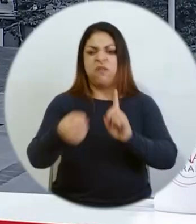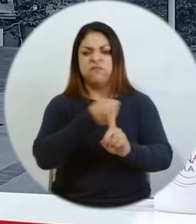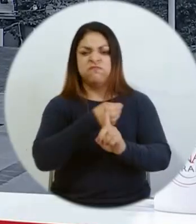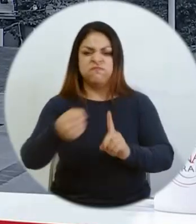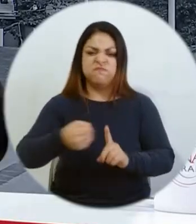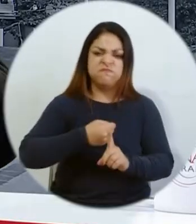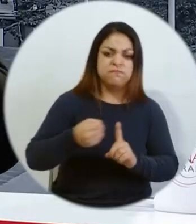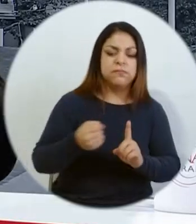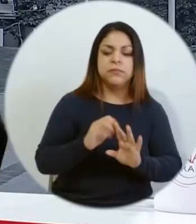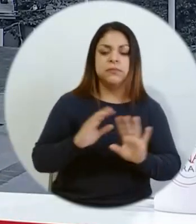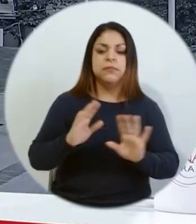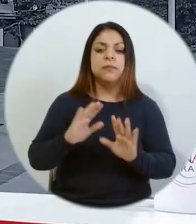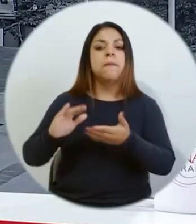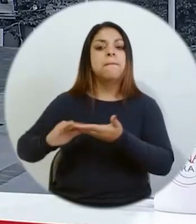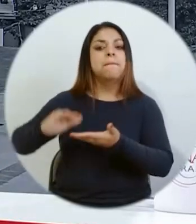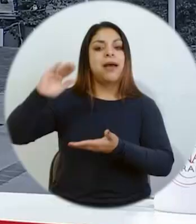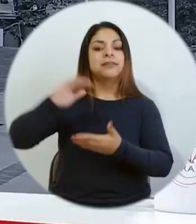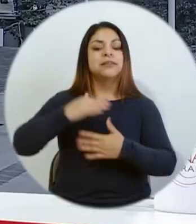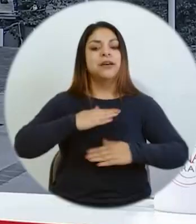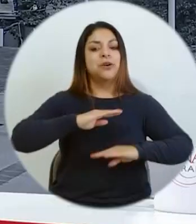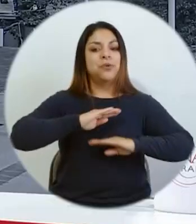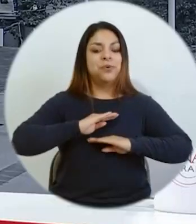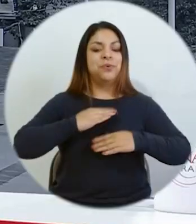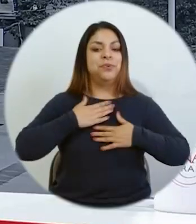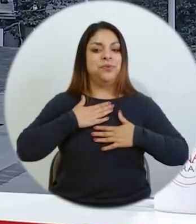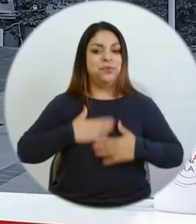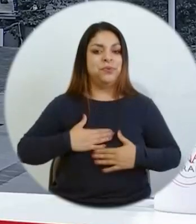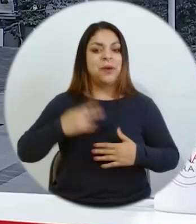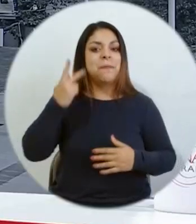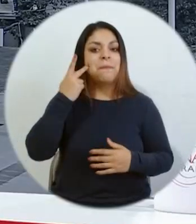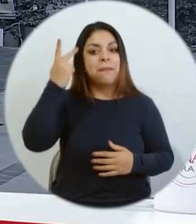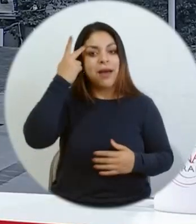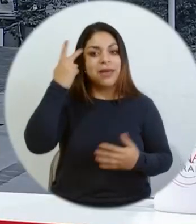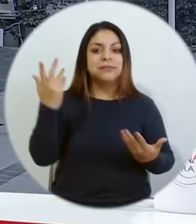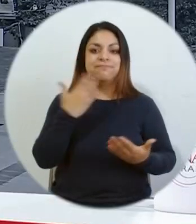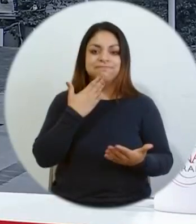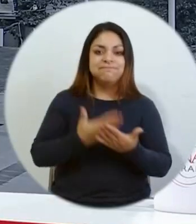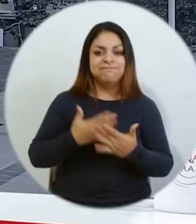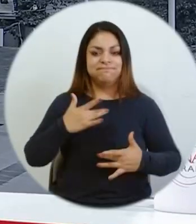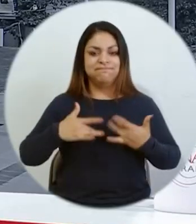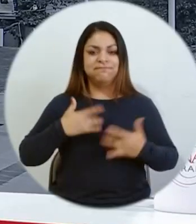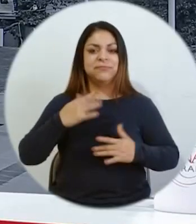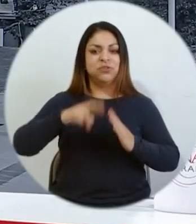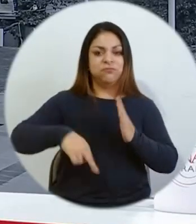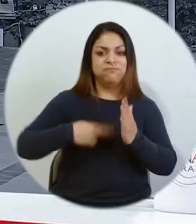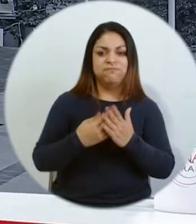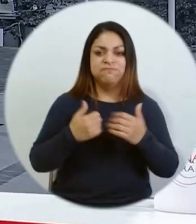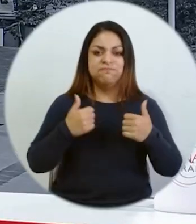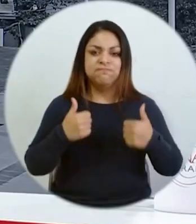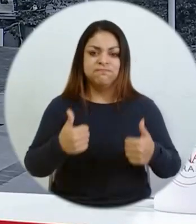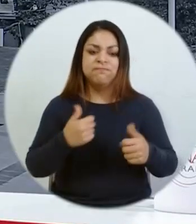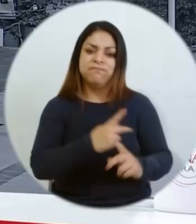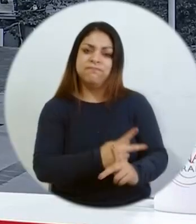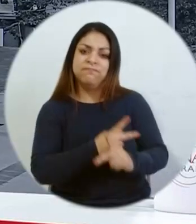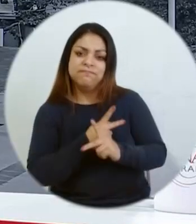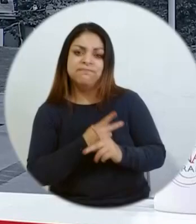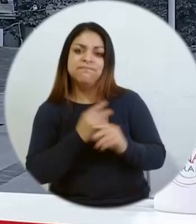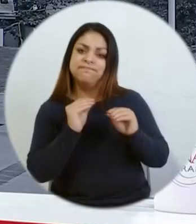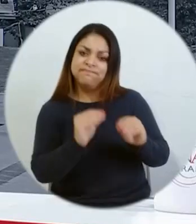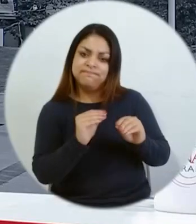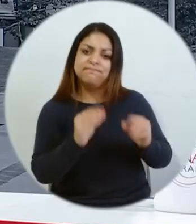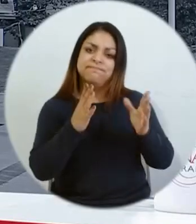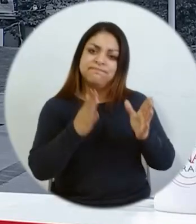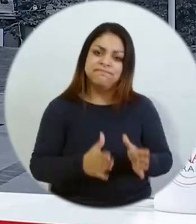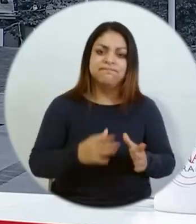físico y la violencia, aumentan la satisfacción de padres y madres en su rol como cuidadores, protectores